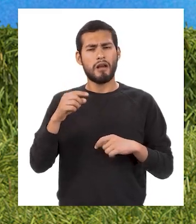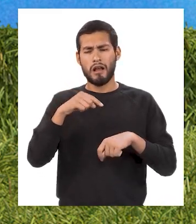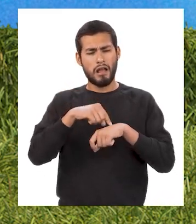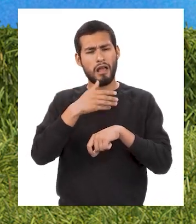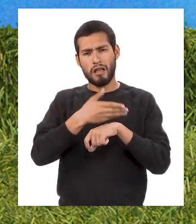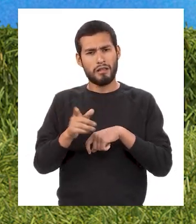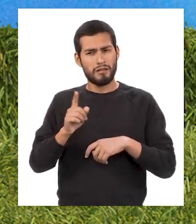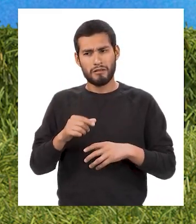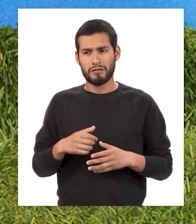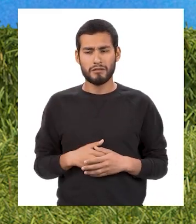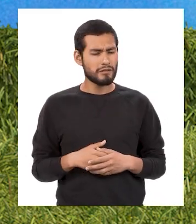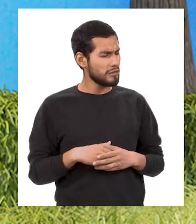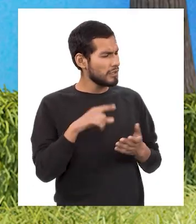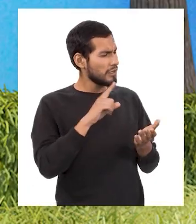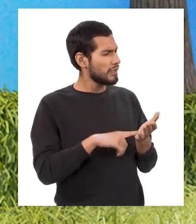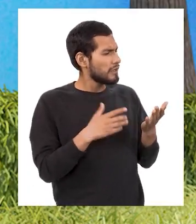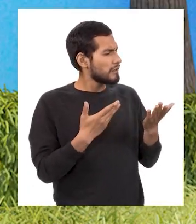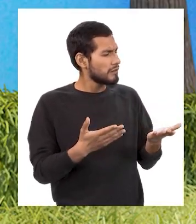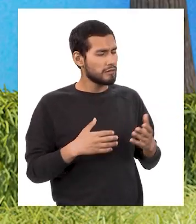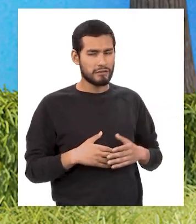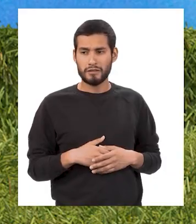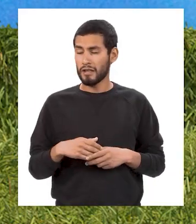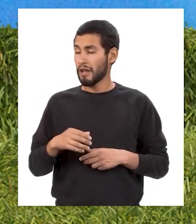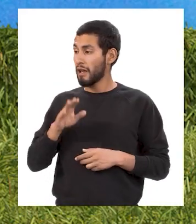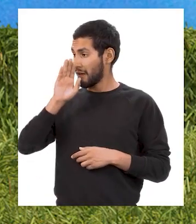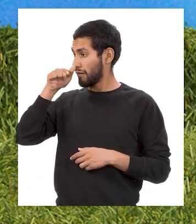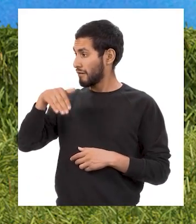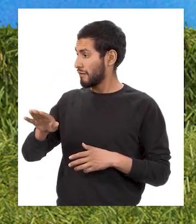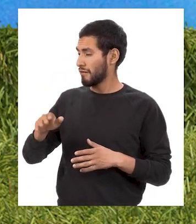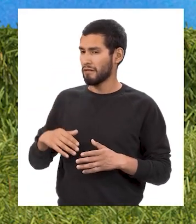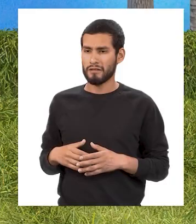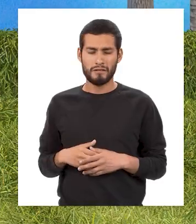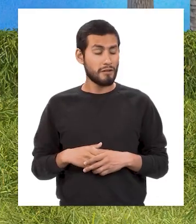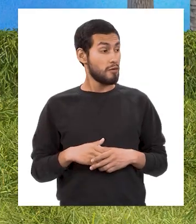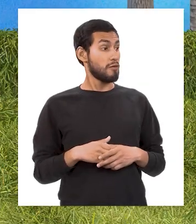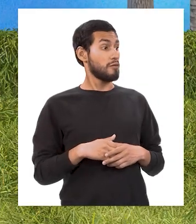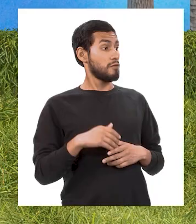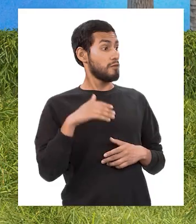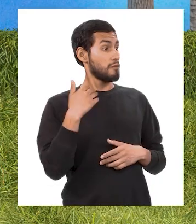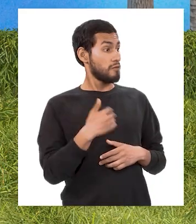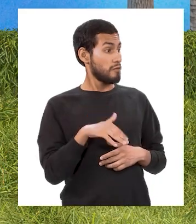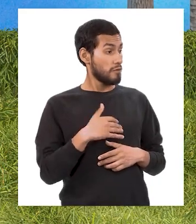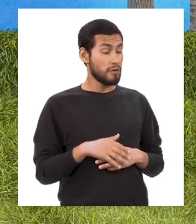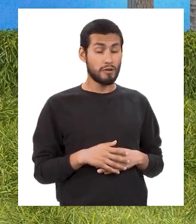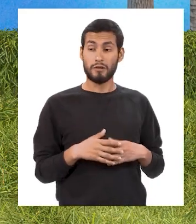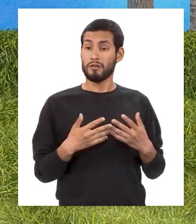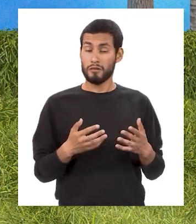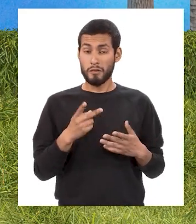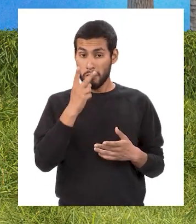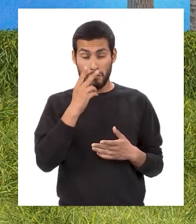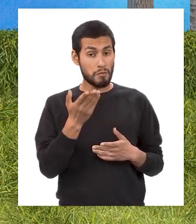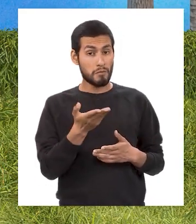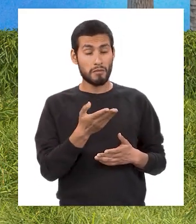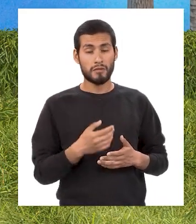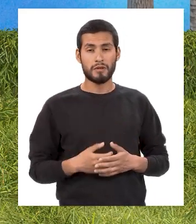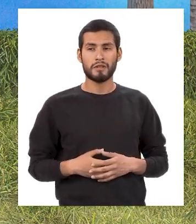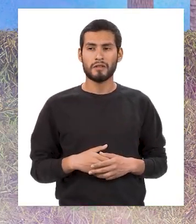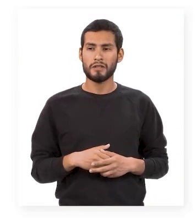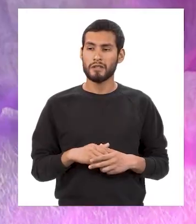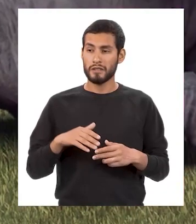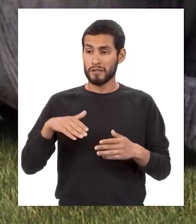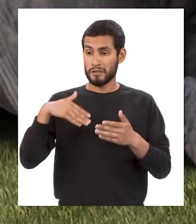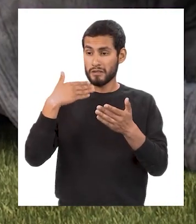no nos retrasará tanto. ¿De qué se trata? ¡Un elefante! ¡Madre de Dios! Bueno, vamos a